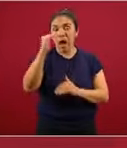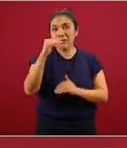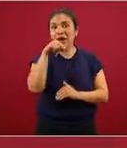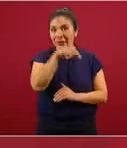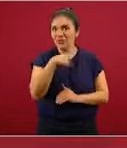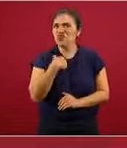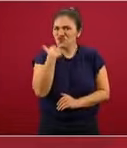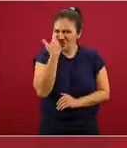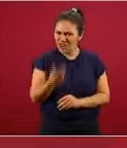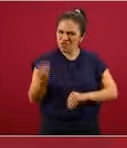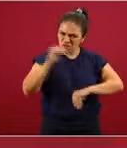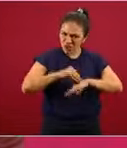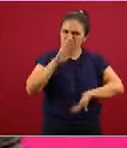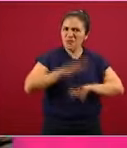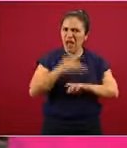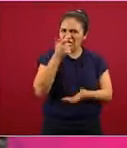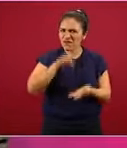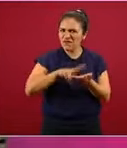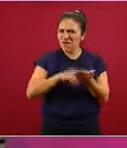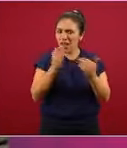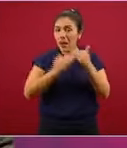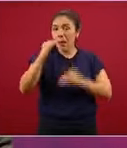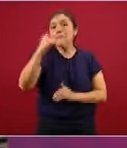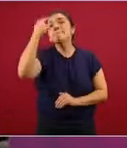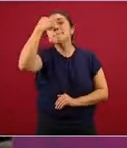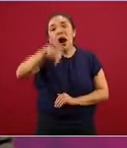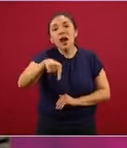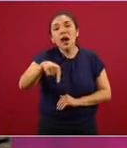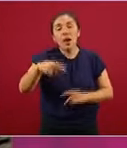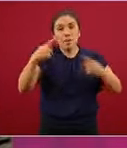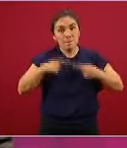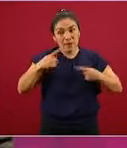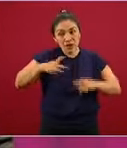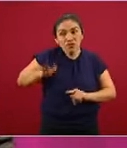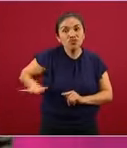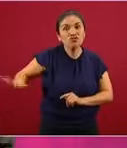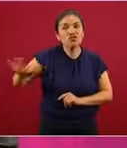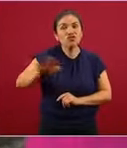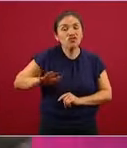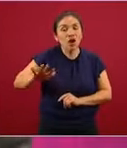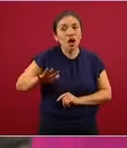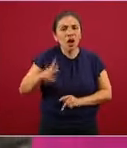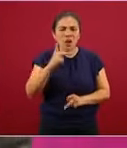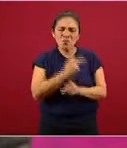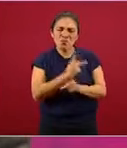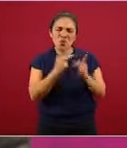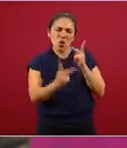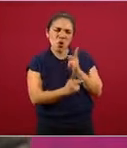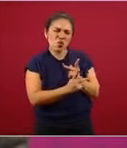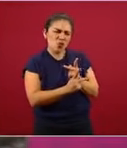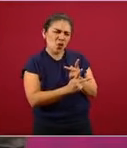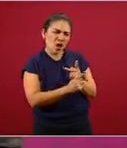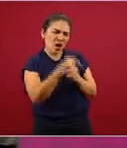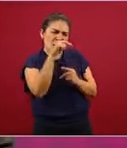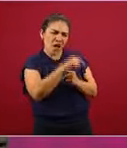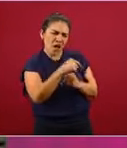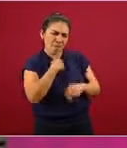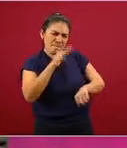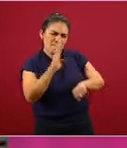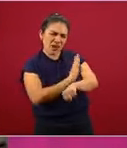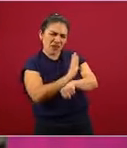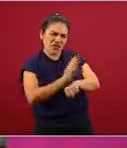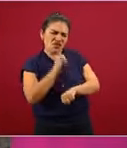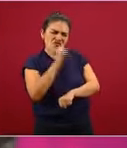el propósito de hecho, para disuadir el consumo de un producto que no es